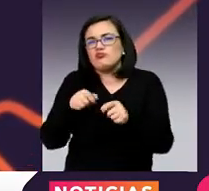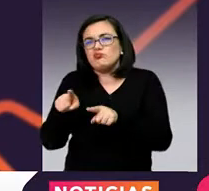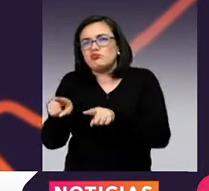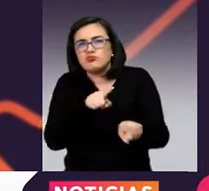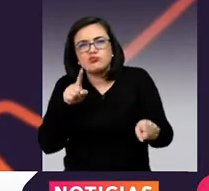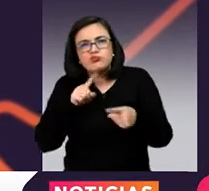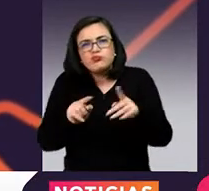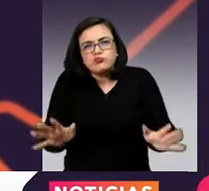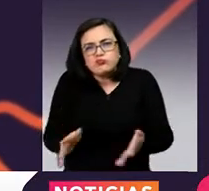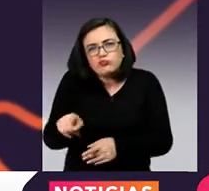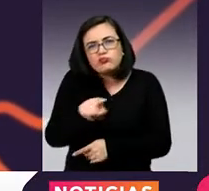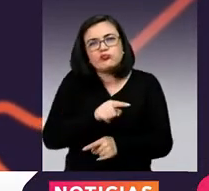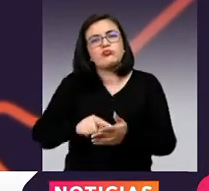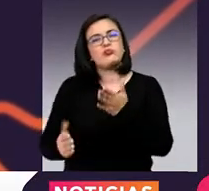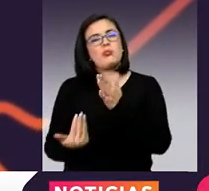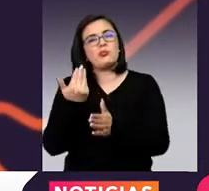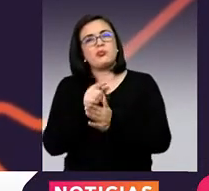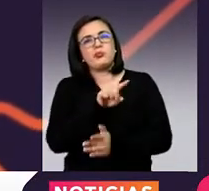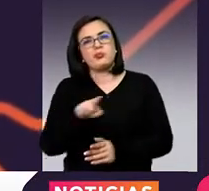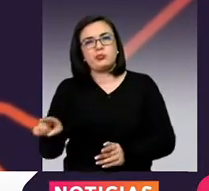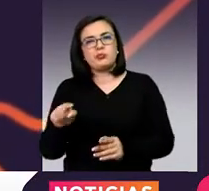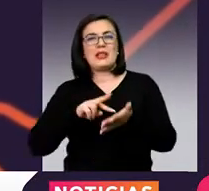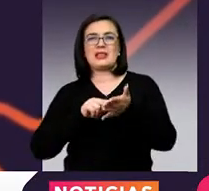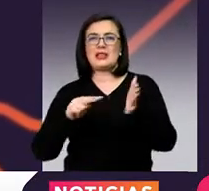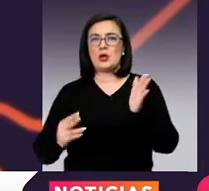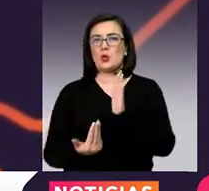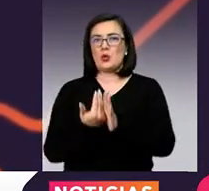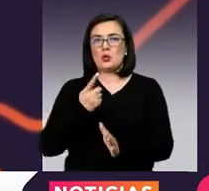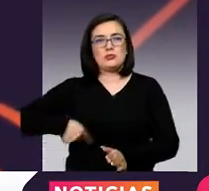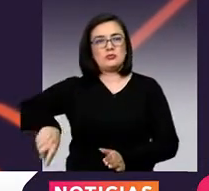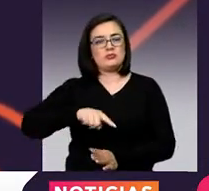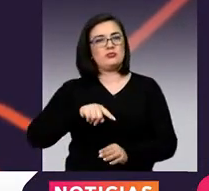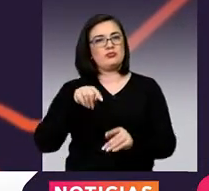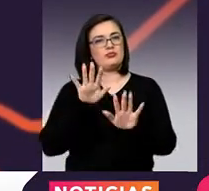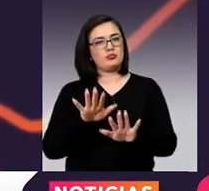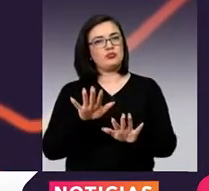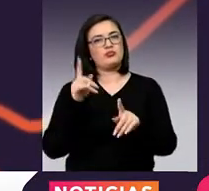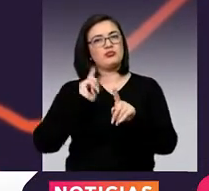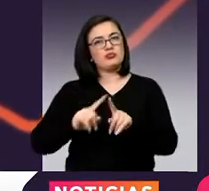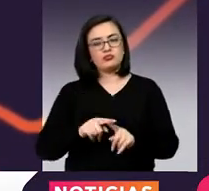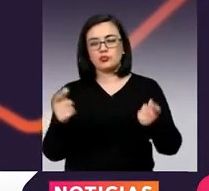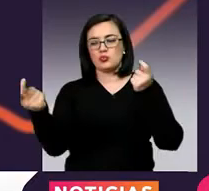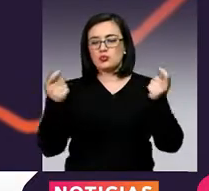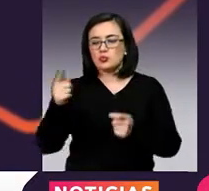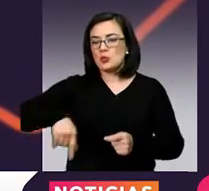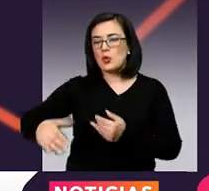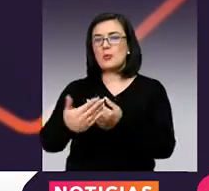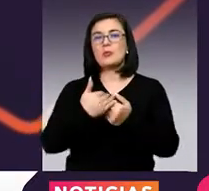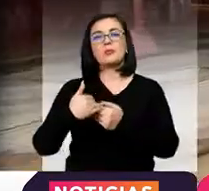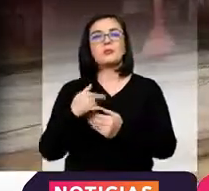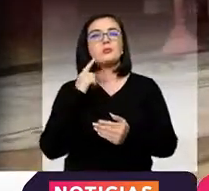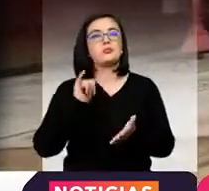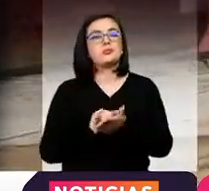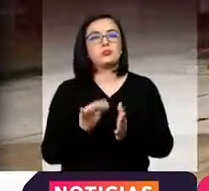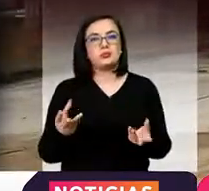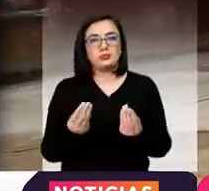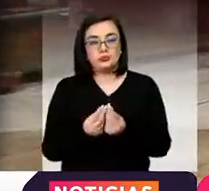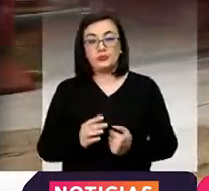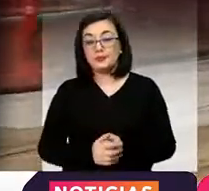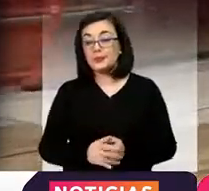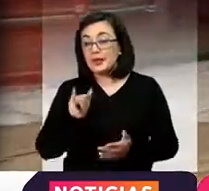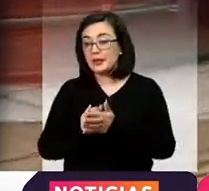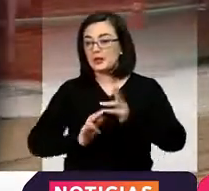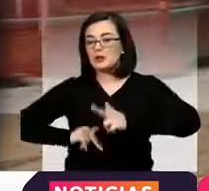y la modernización tecnológica de los equipos de control y protección de la subestación con las obras se